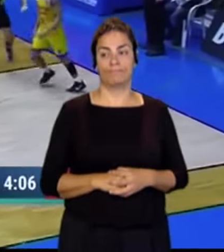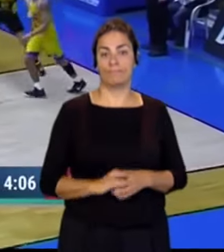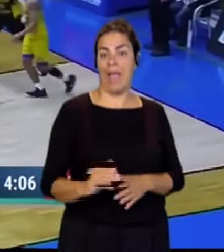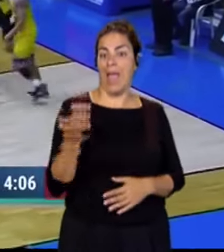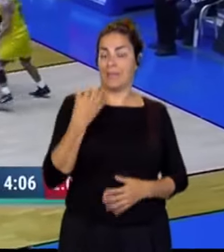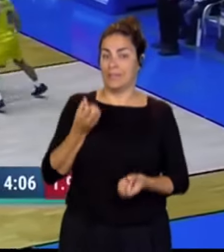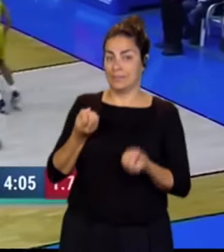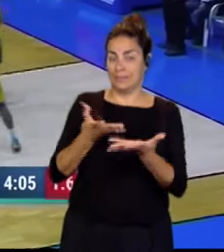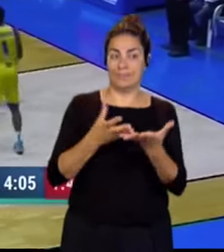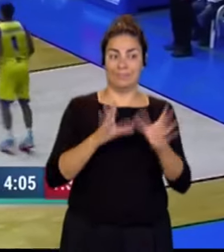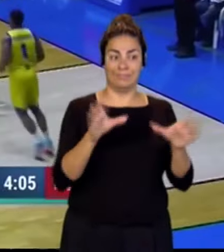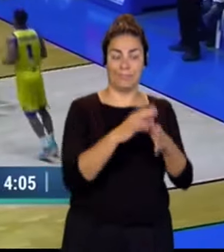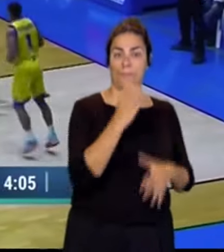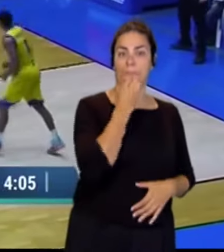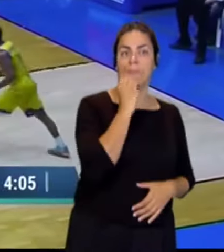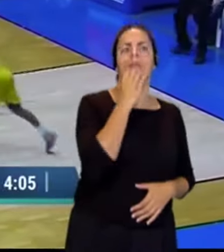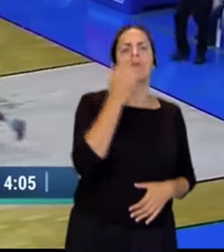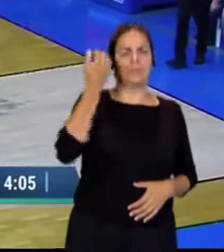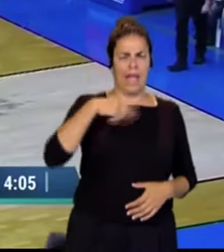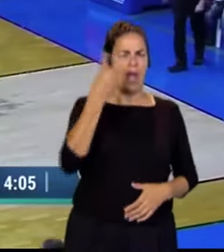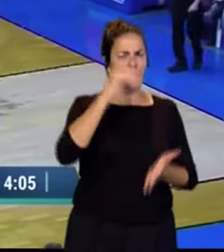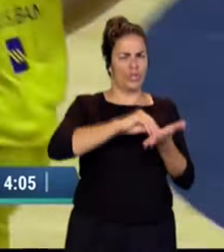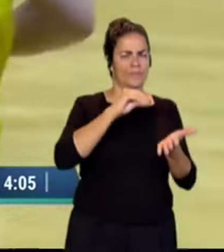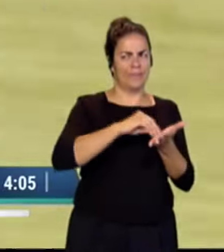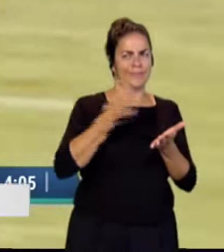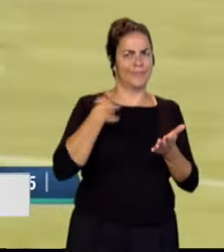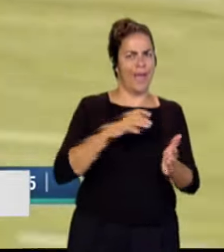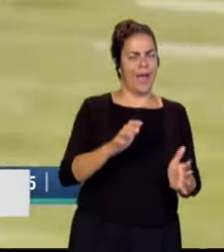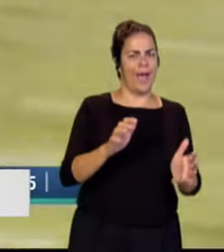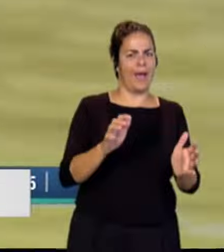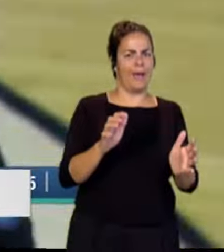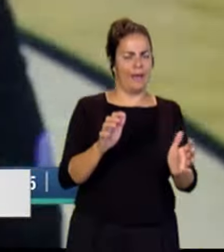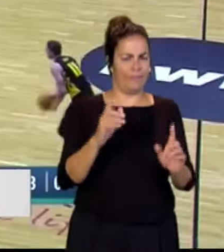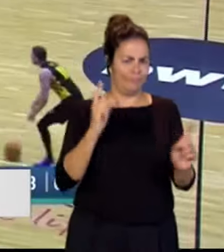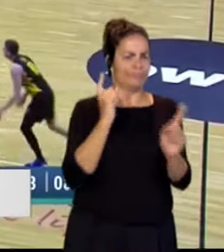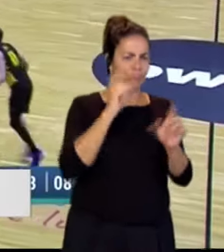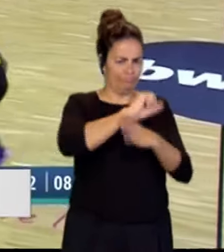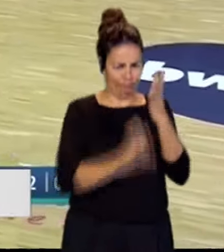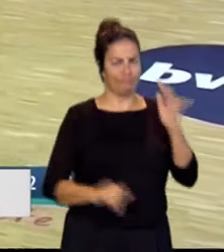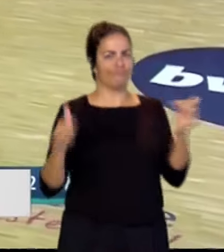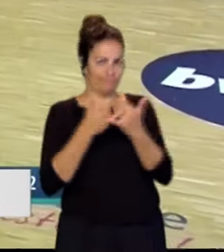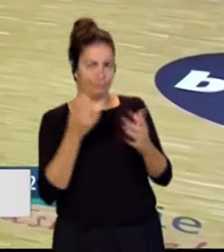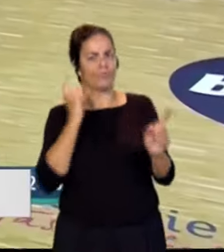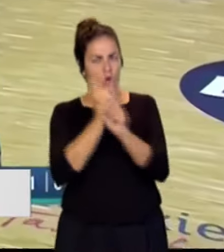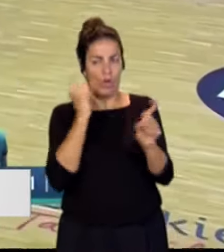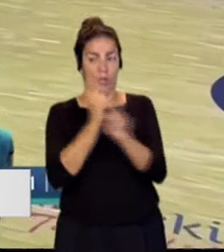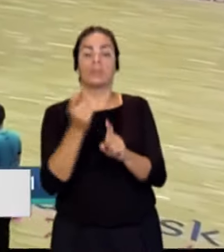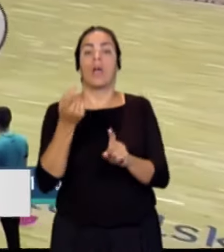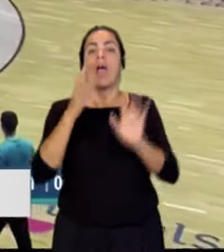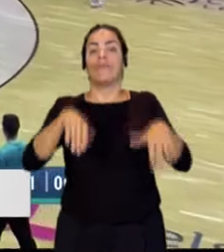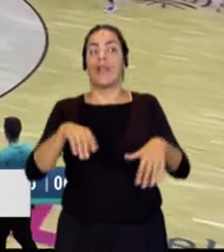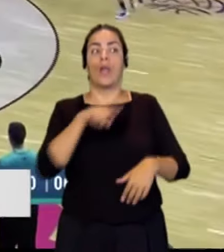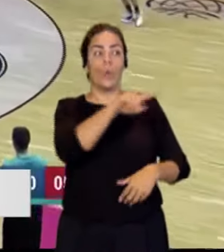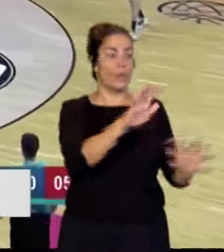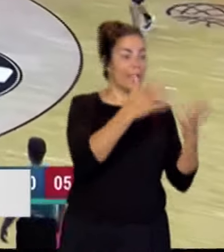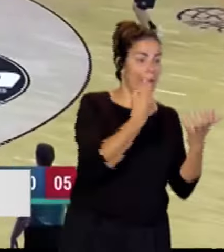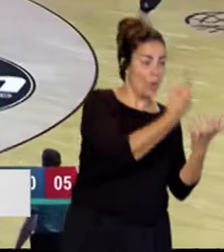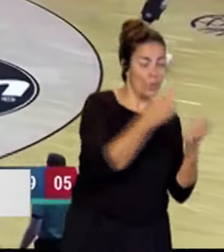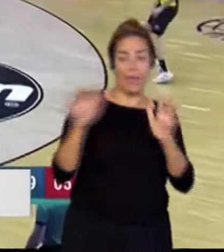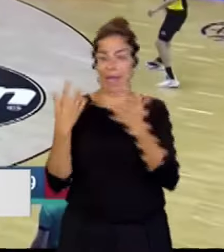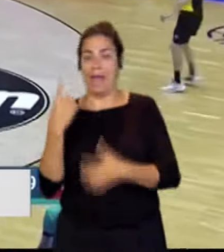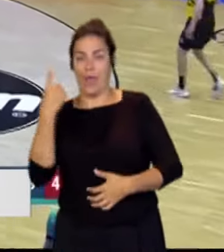contábamos que el peristeri ya se había metido dos veces a los de vidorreta este curso los partidos se resolvieron con una victoria para cada equipo pero el